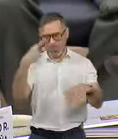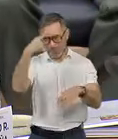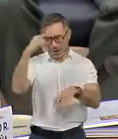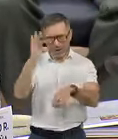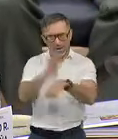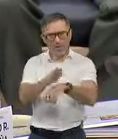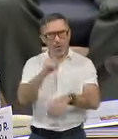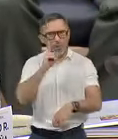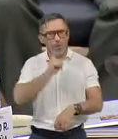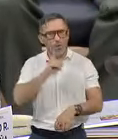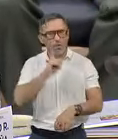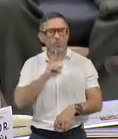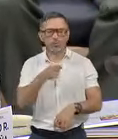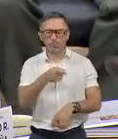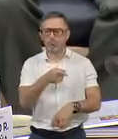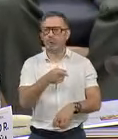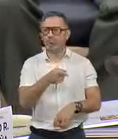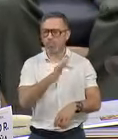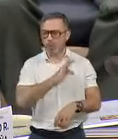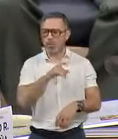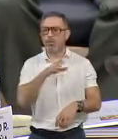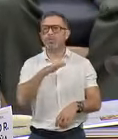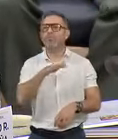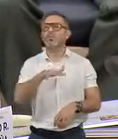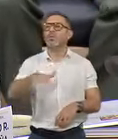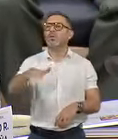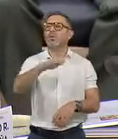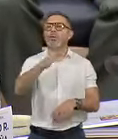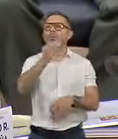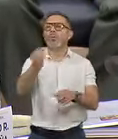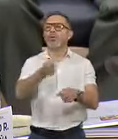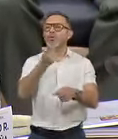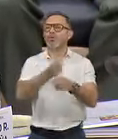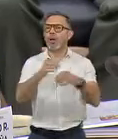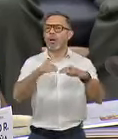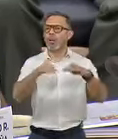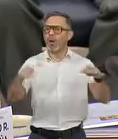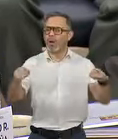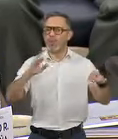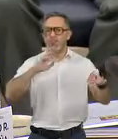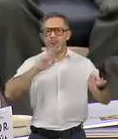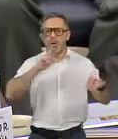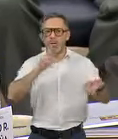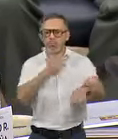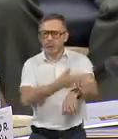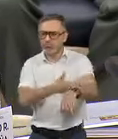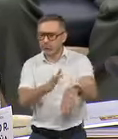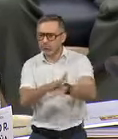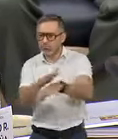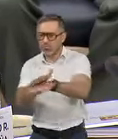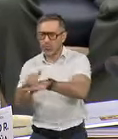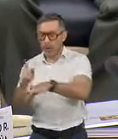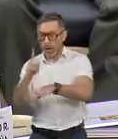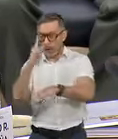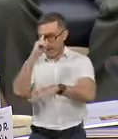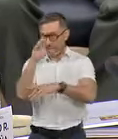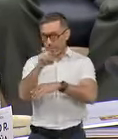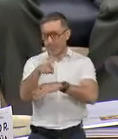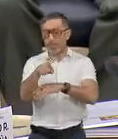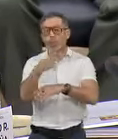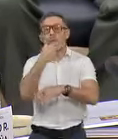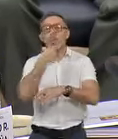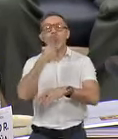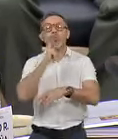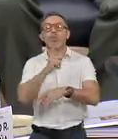generar mejores condiciones de igualdad de oportunidades. Yo quiero recordar que en condiciones de igualdad, 5